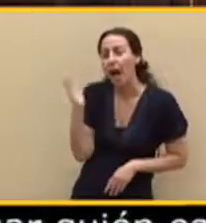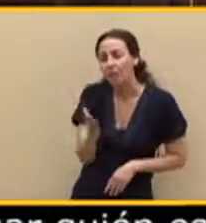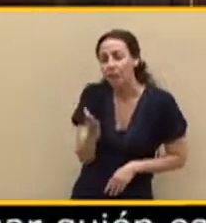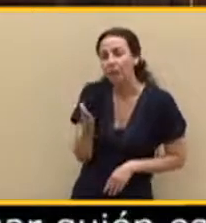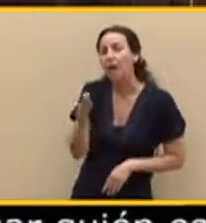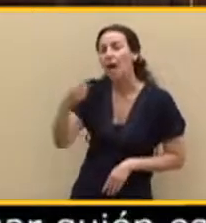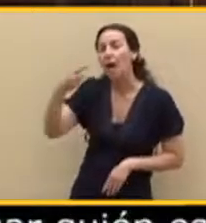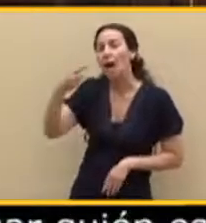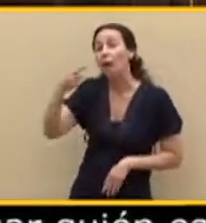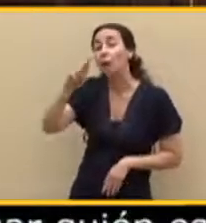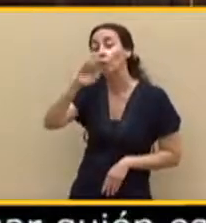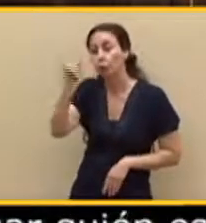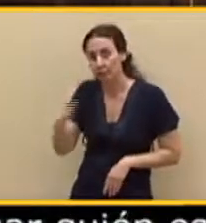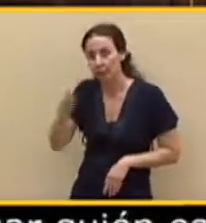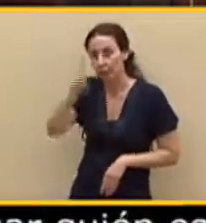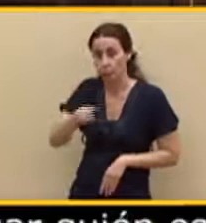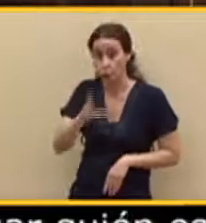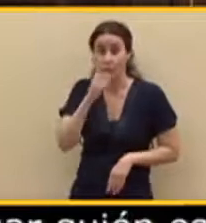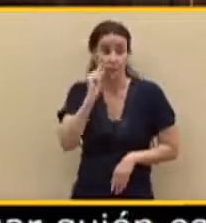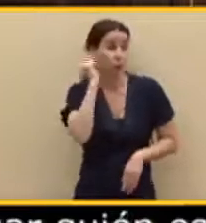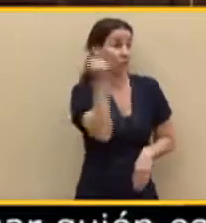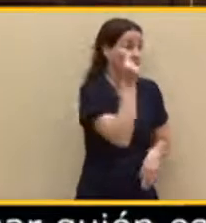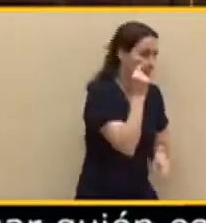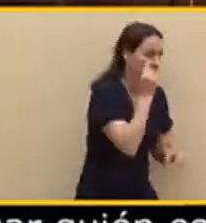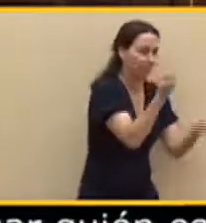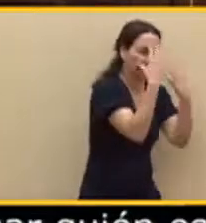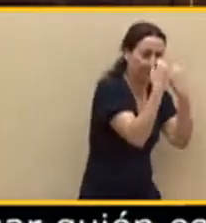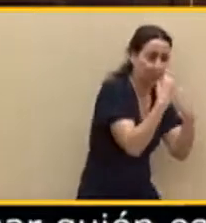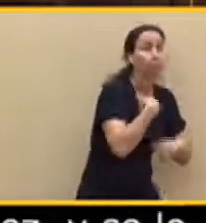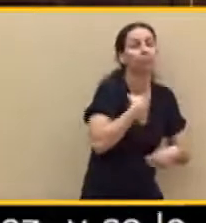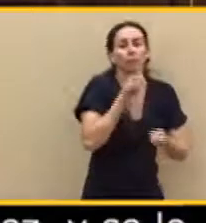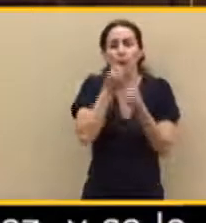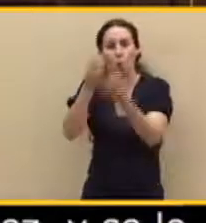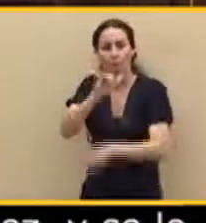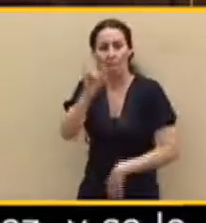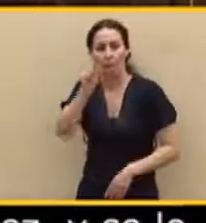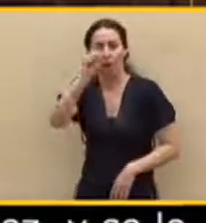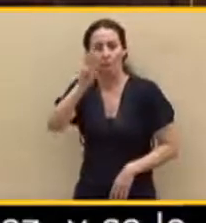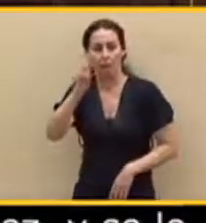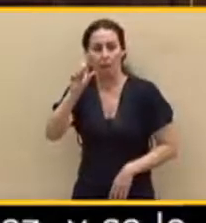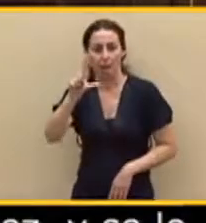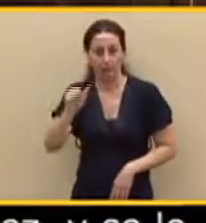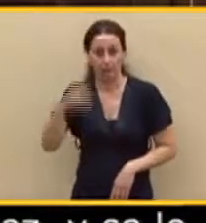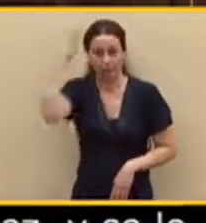se lo cuenta Ignacio González a otro de sus colegas, a Eduardo Zaplana, señorías. Miren,